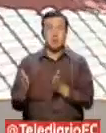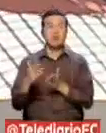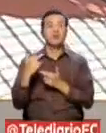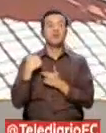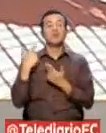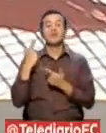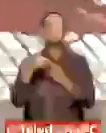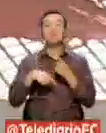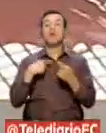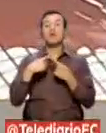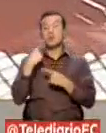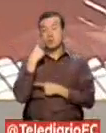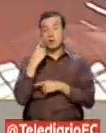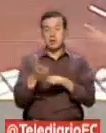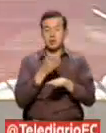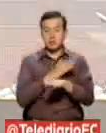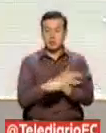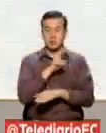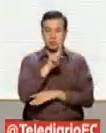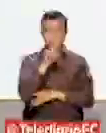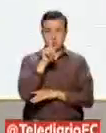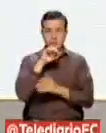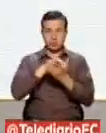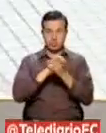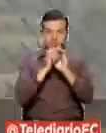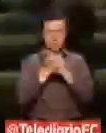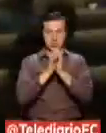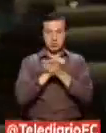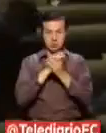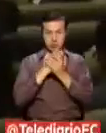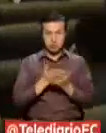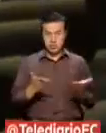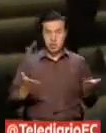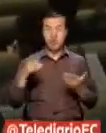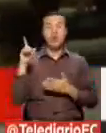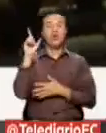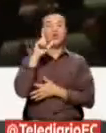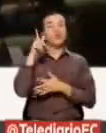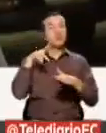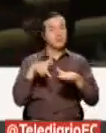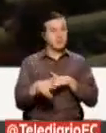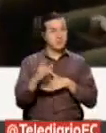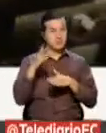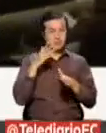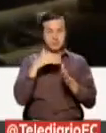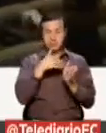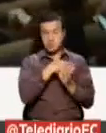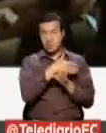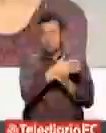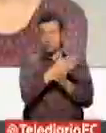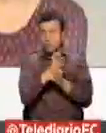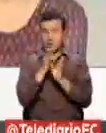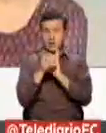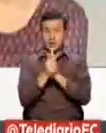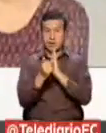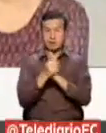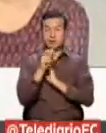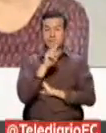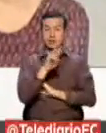ser posesionadas antes del 21 de noviembre. Este lunes se inauguró la jornada de capacitación para